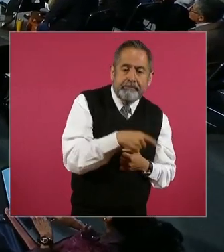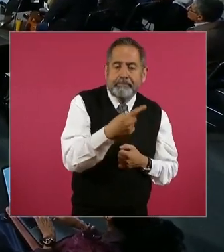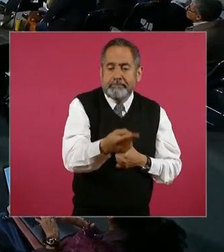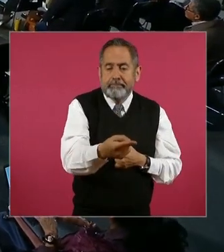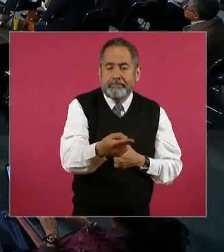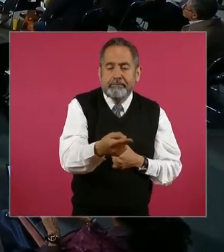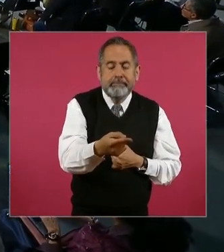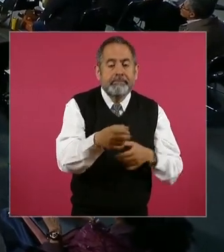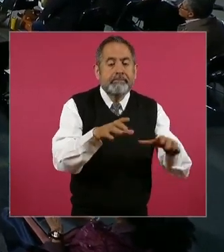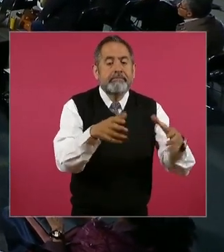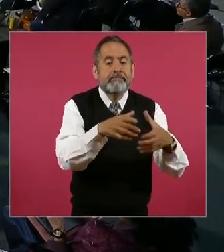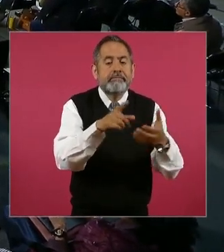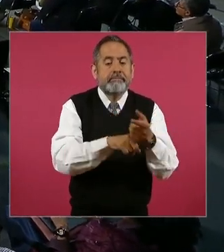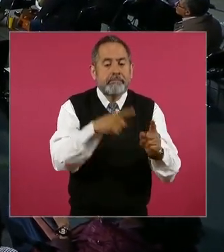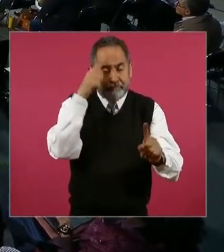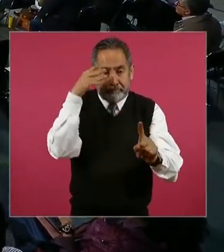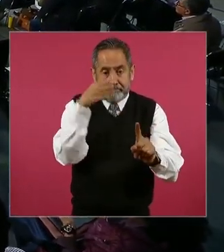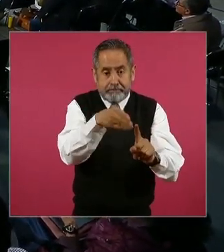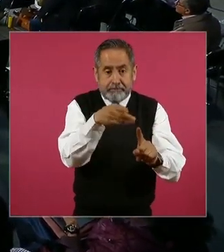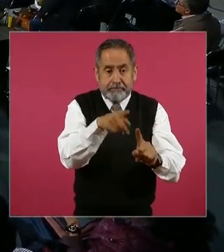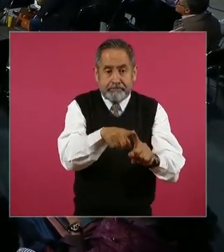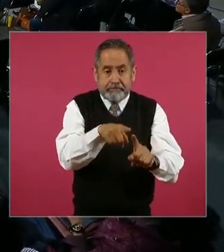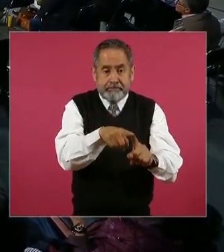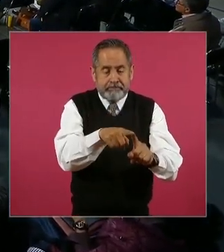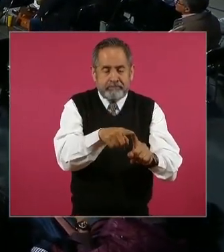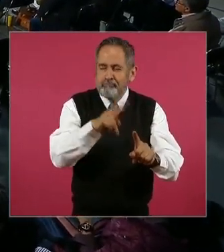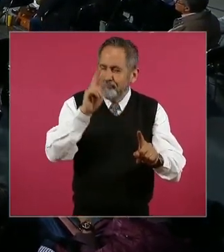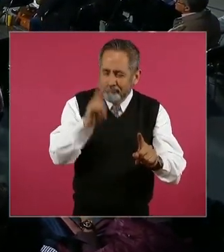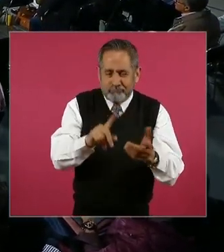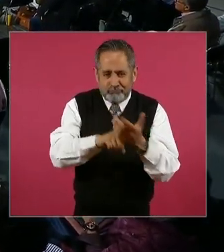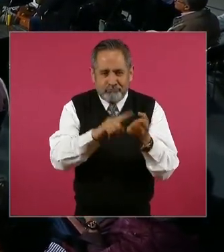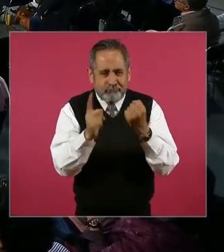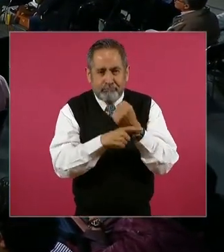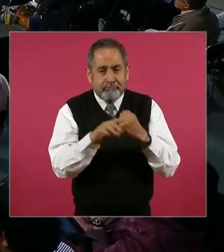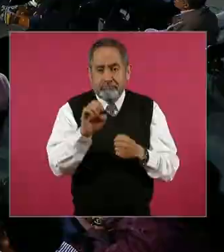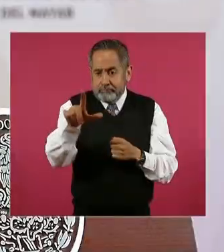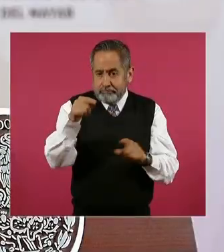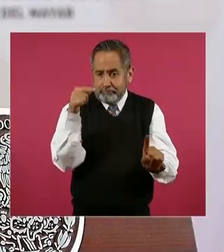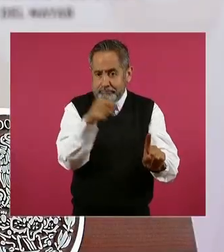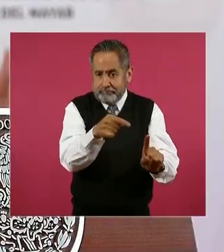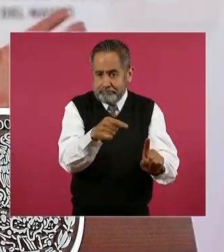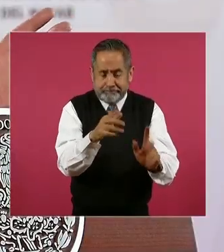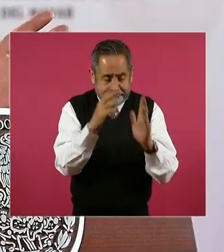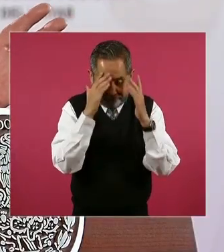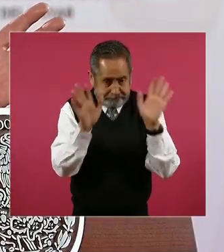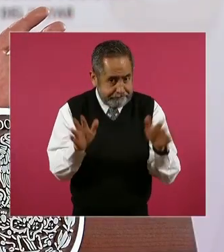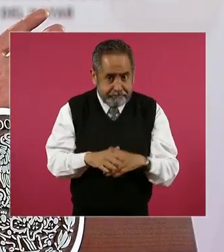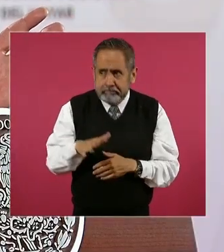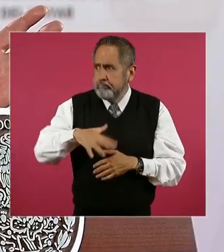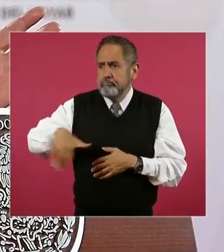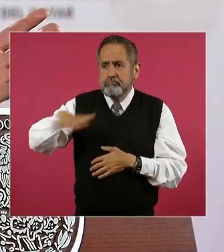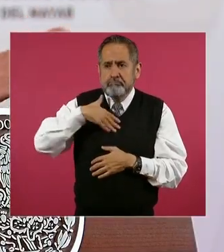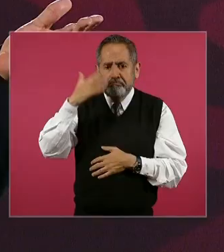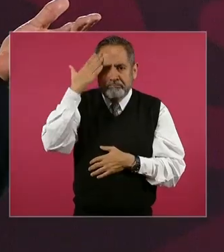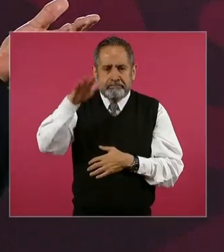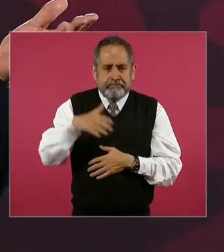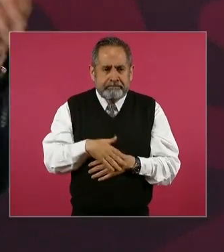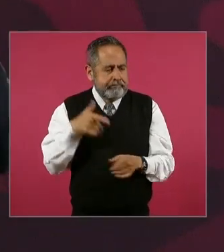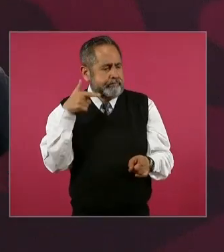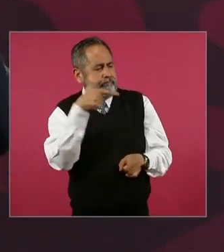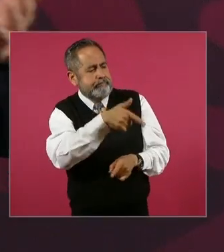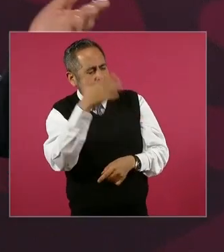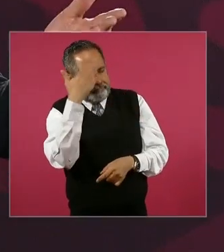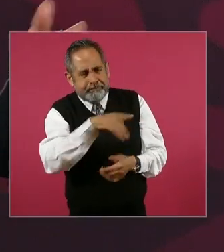y pues a lo que se dedicaba verdaderamente él que además era público A qué se